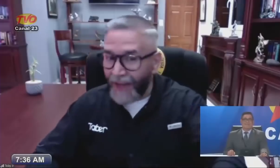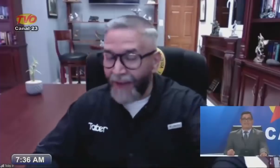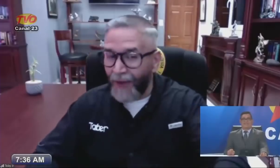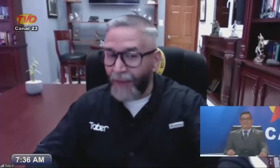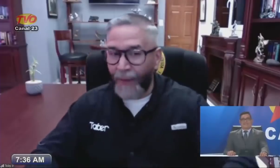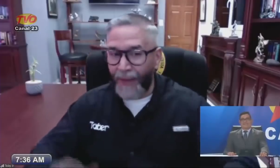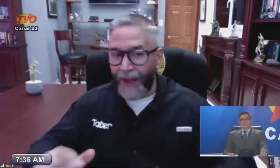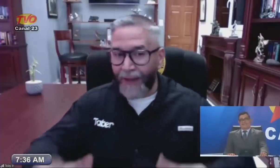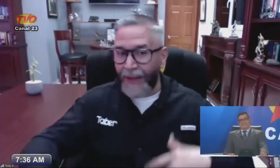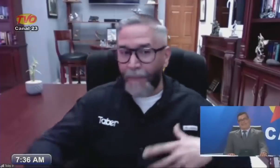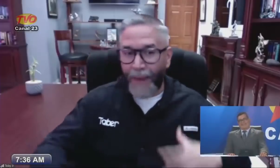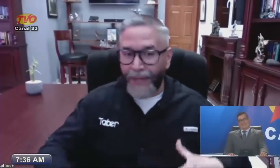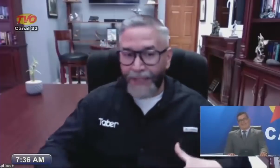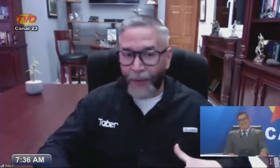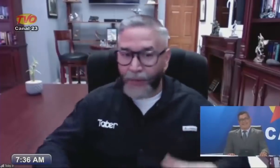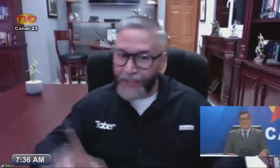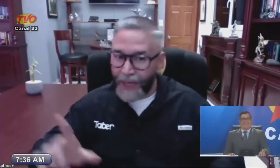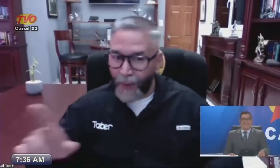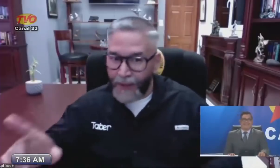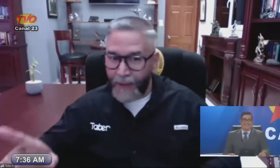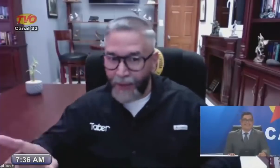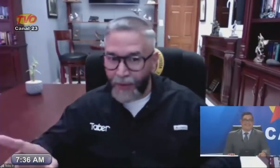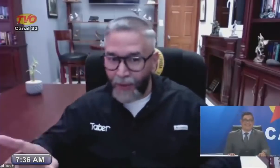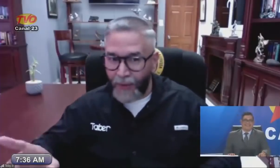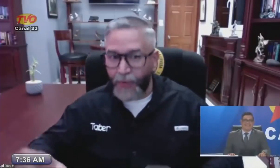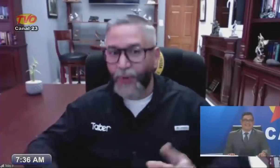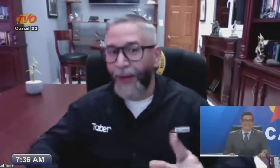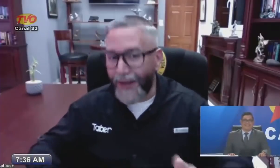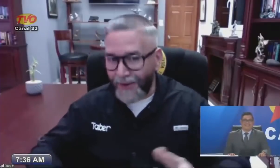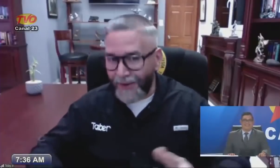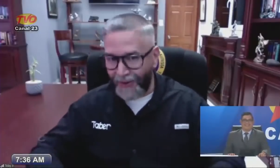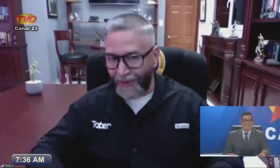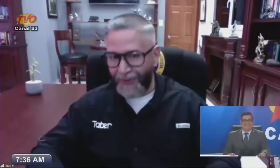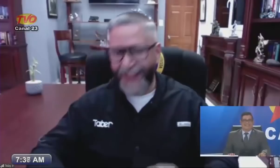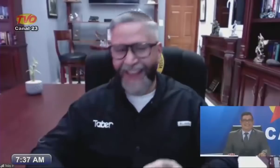vengo de predicar de la pdc que se recuerda